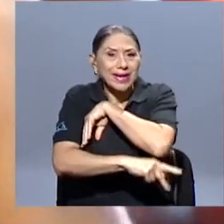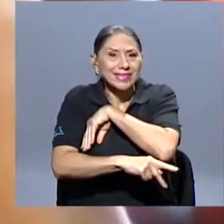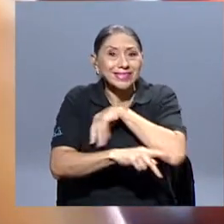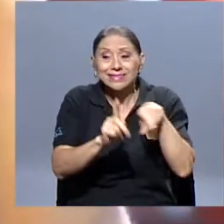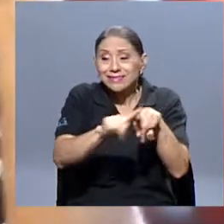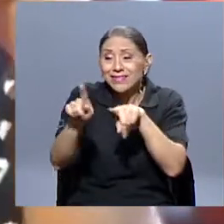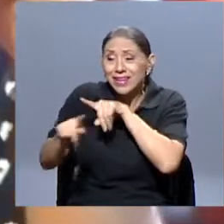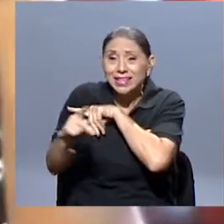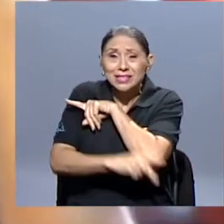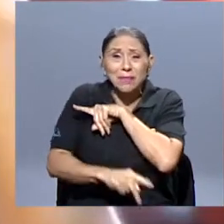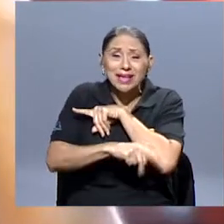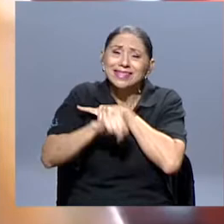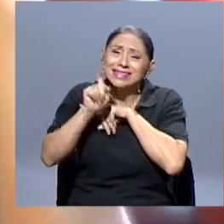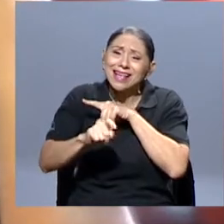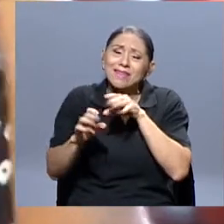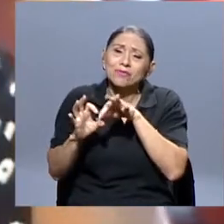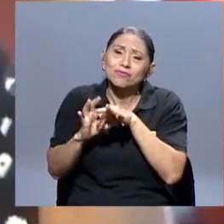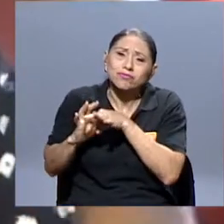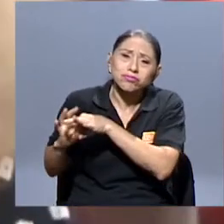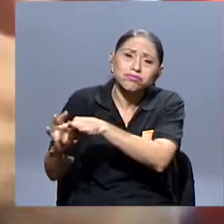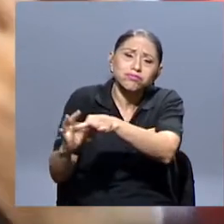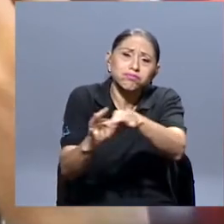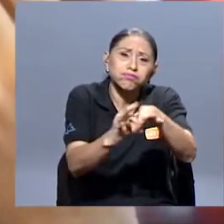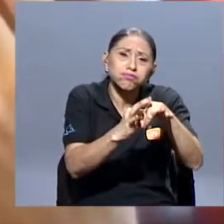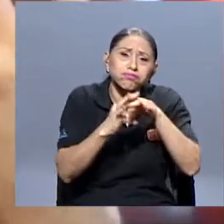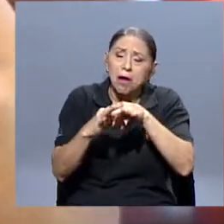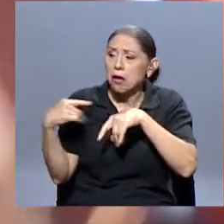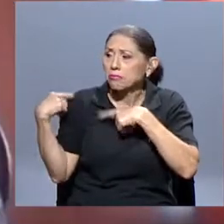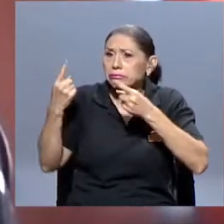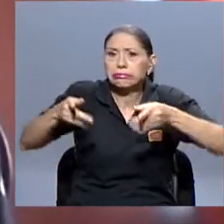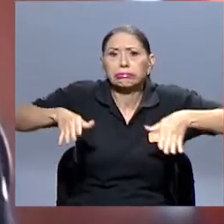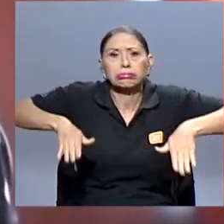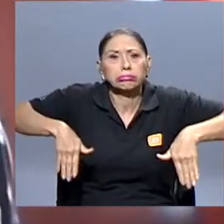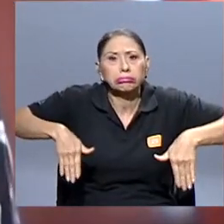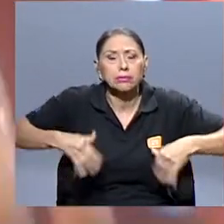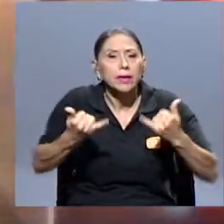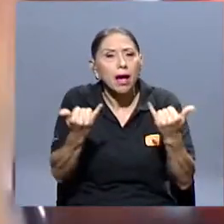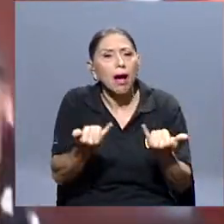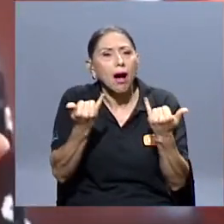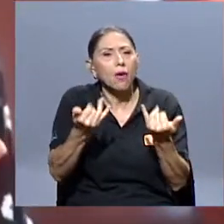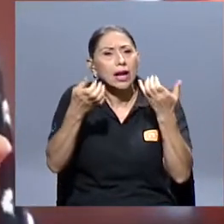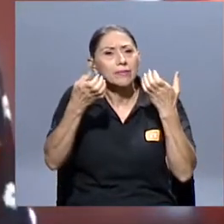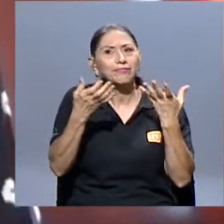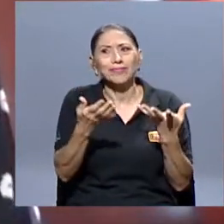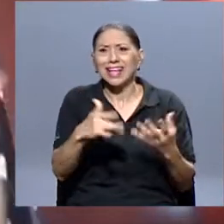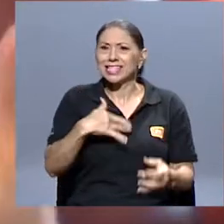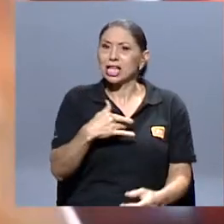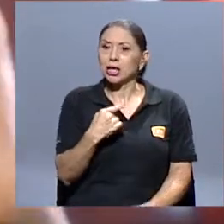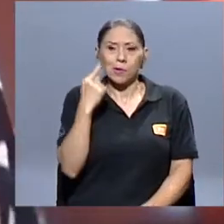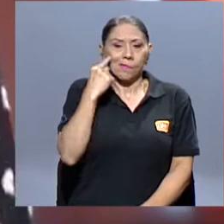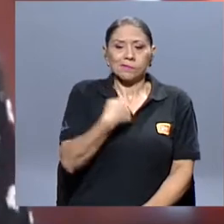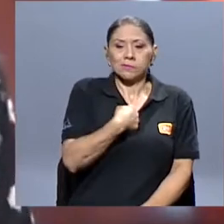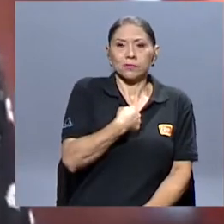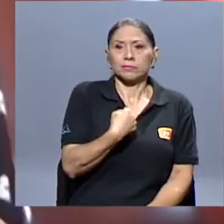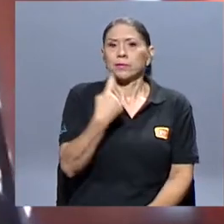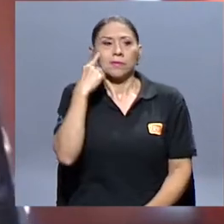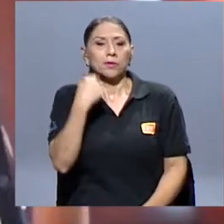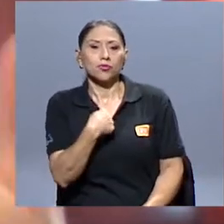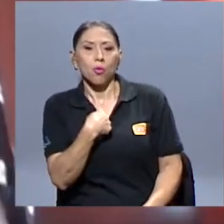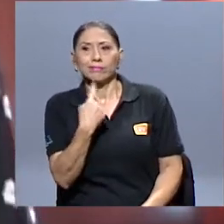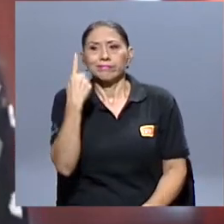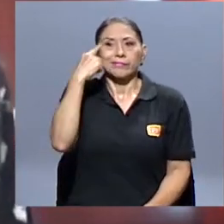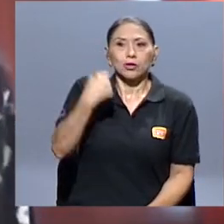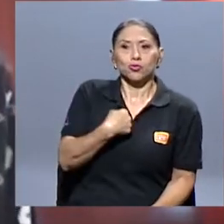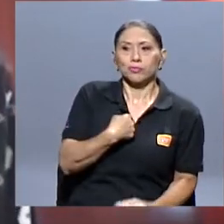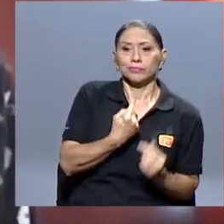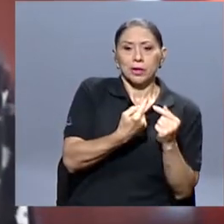entre países que no ha sucedido todavía. En este momento las estrategias han sido muy egoístas y con algo de razón, en el sentido de